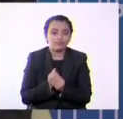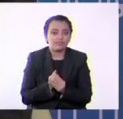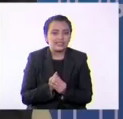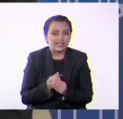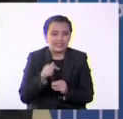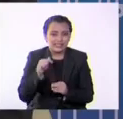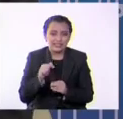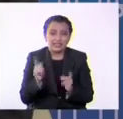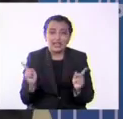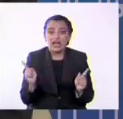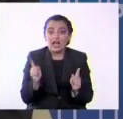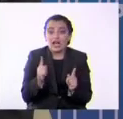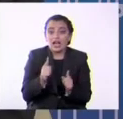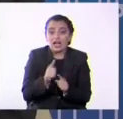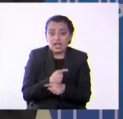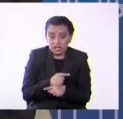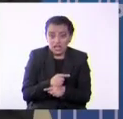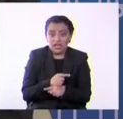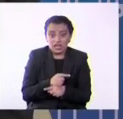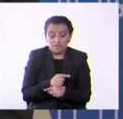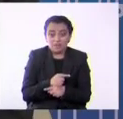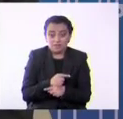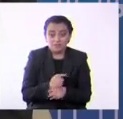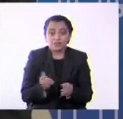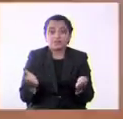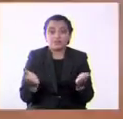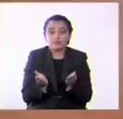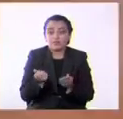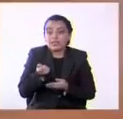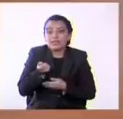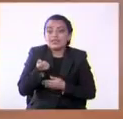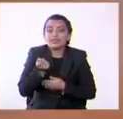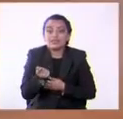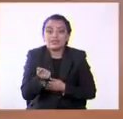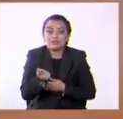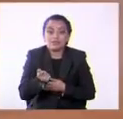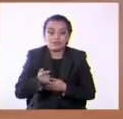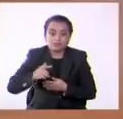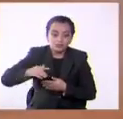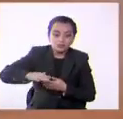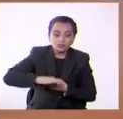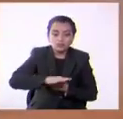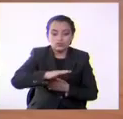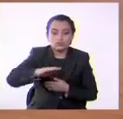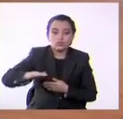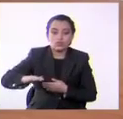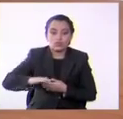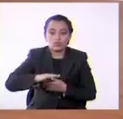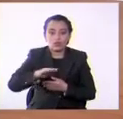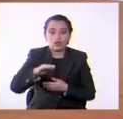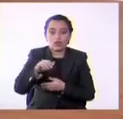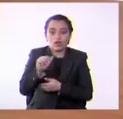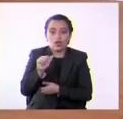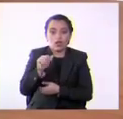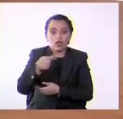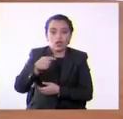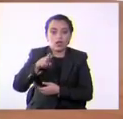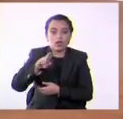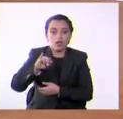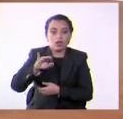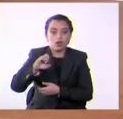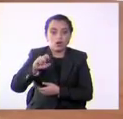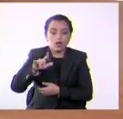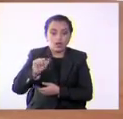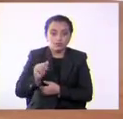la producción acerca a la carretera, la producción agrícola. Y posiblemente hasta viviendas, Candy. Hasta